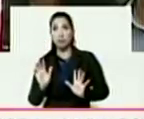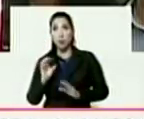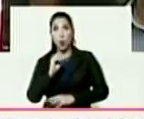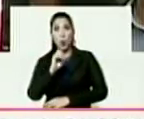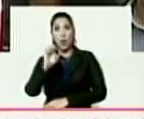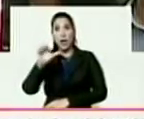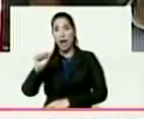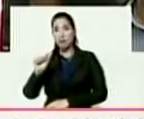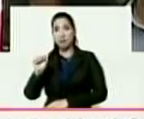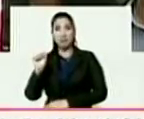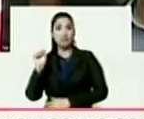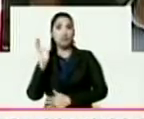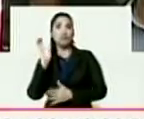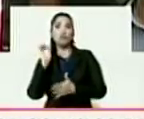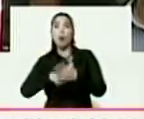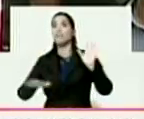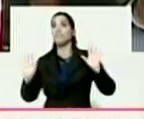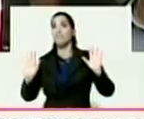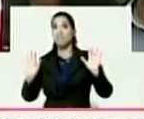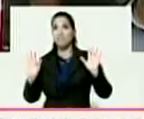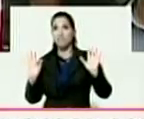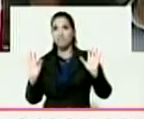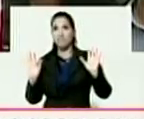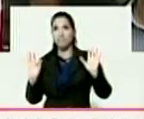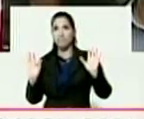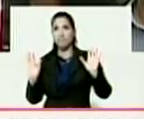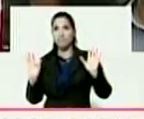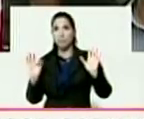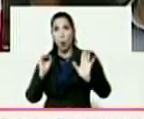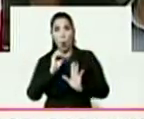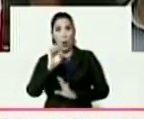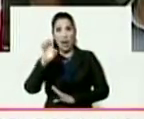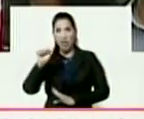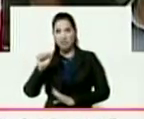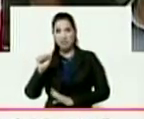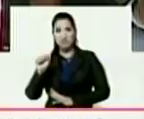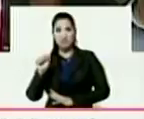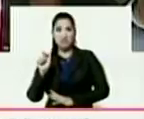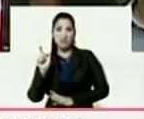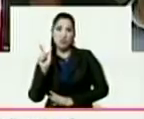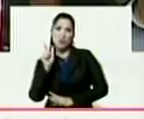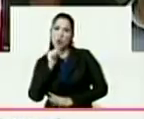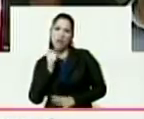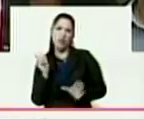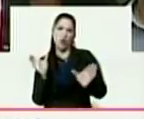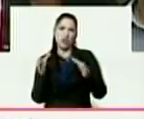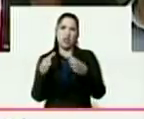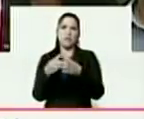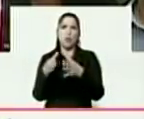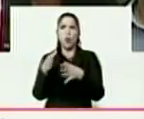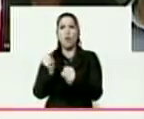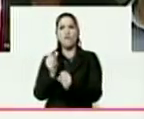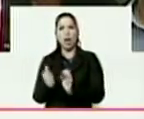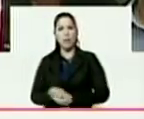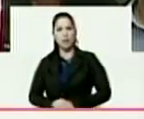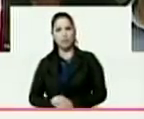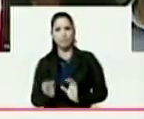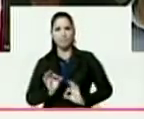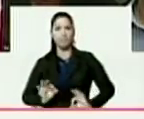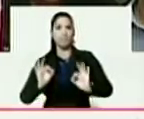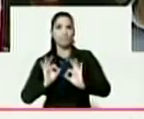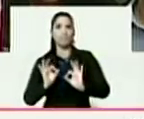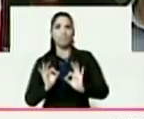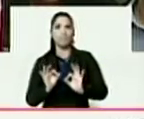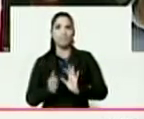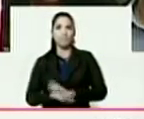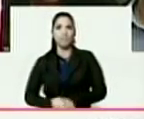nosotros no existe no es ni siquiera llega a ser un organismo confiable para nada